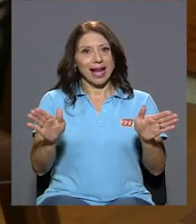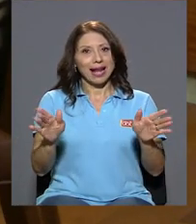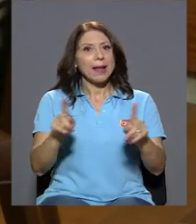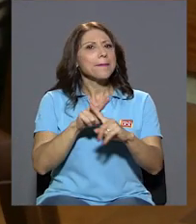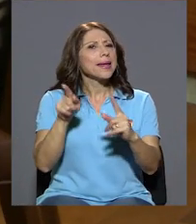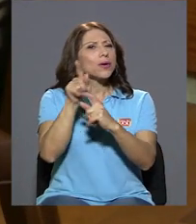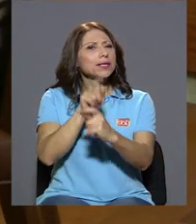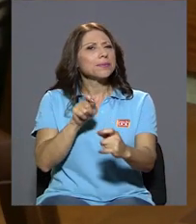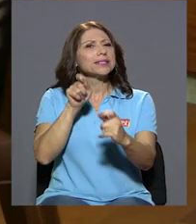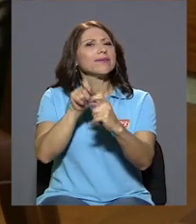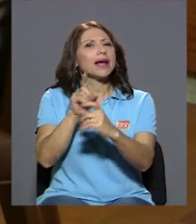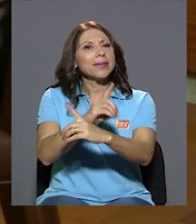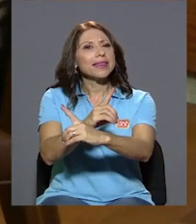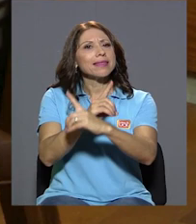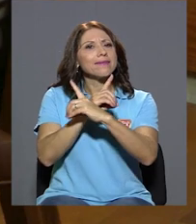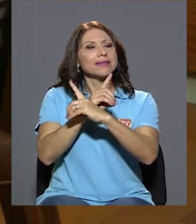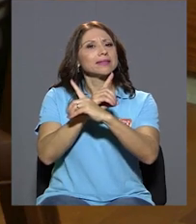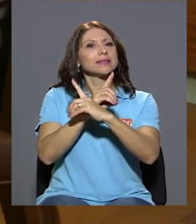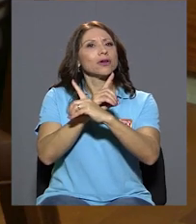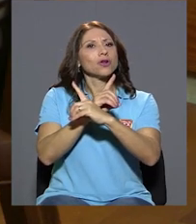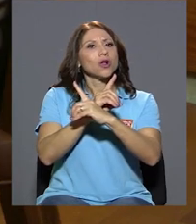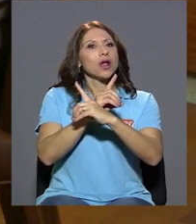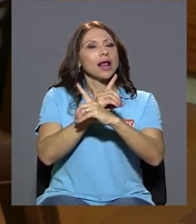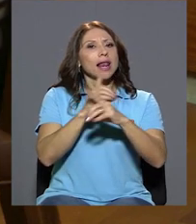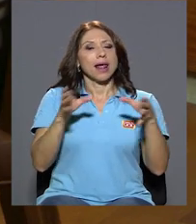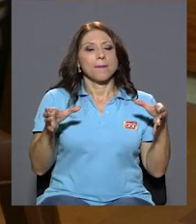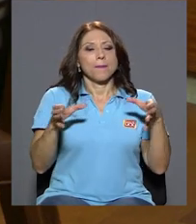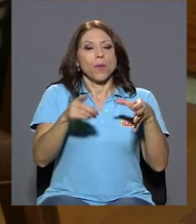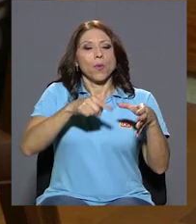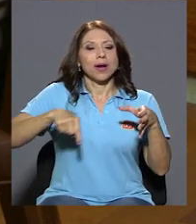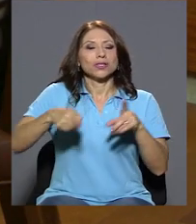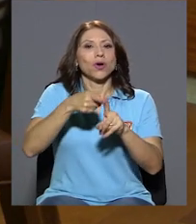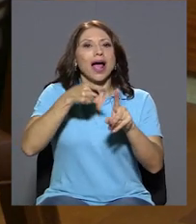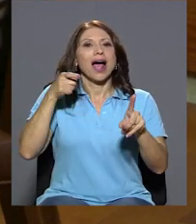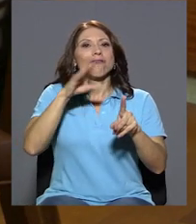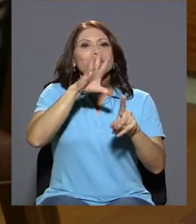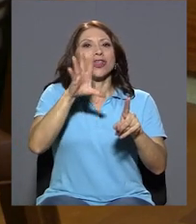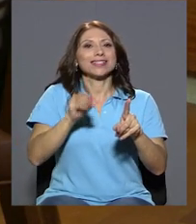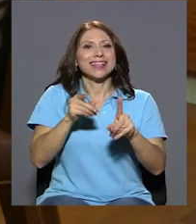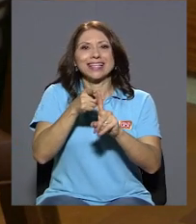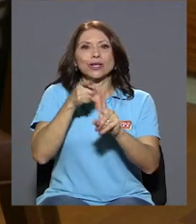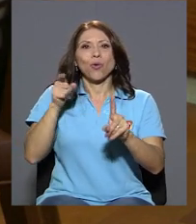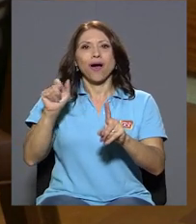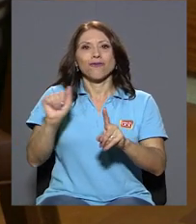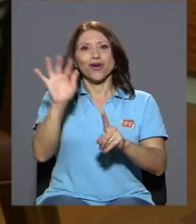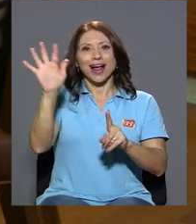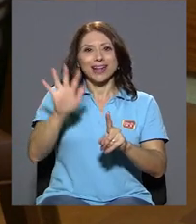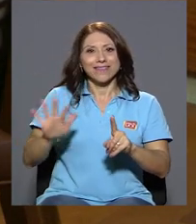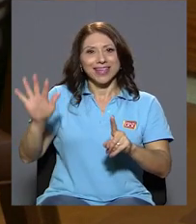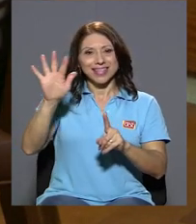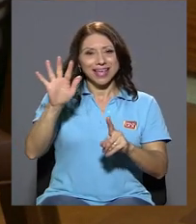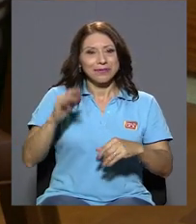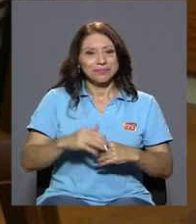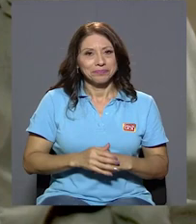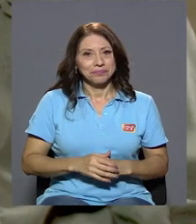específicamente también de los derechos de la población afrodescendiente o afro caribeñas